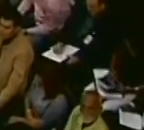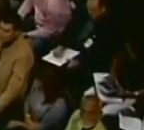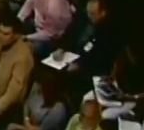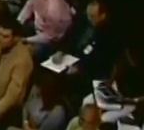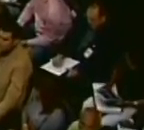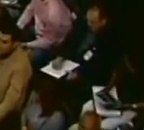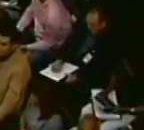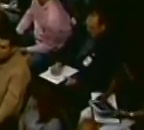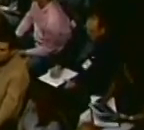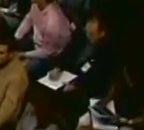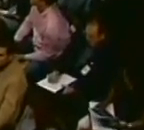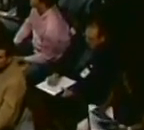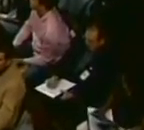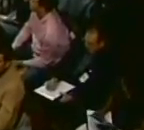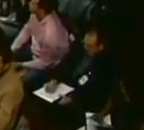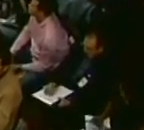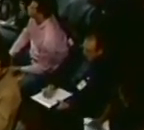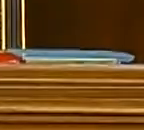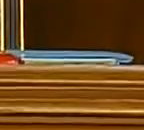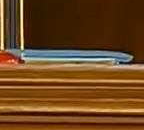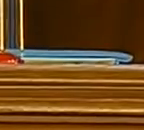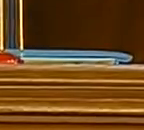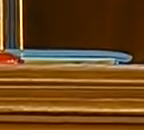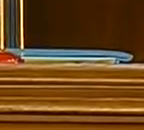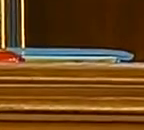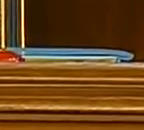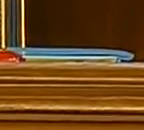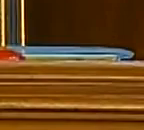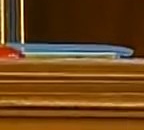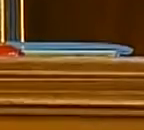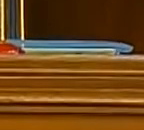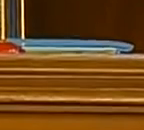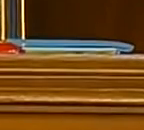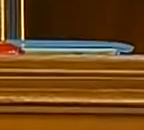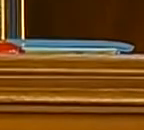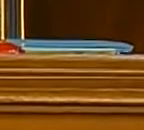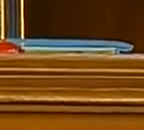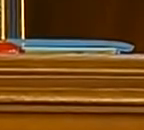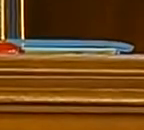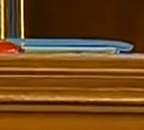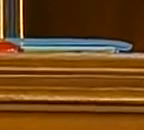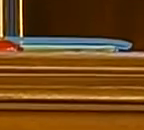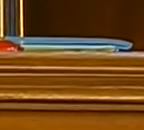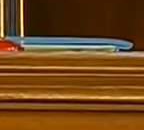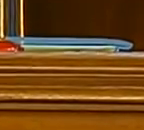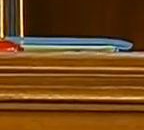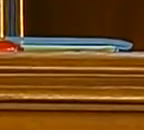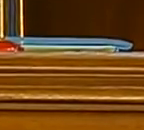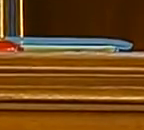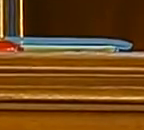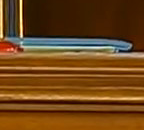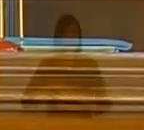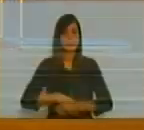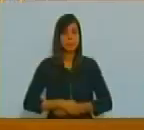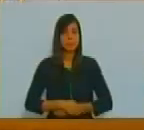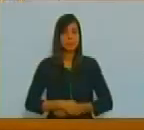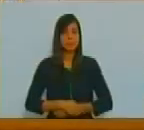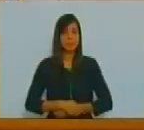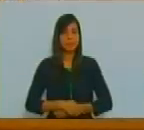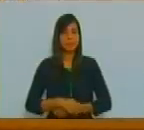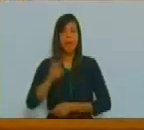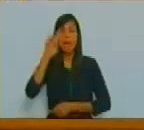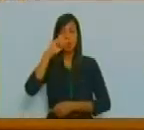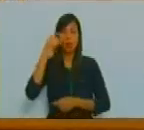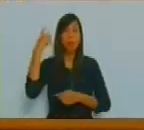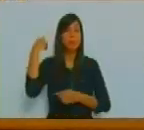para defender a la revolución bolivariana lo conocimos en el año 2007 cuando en